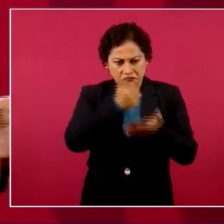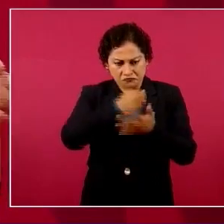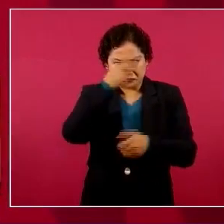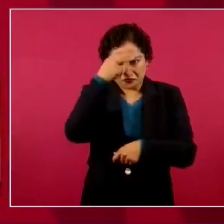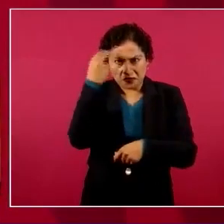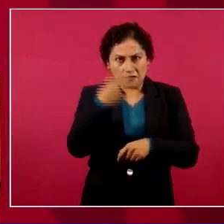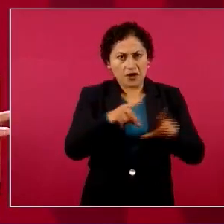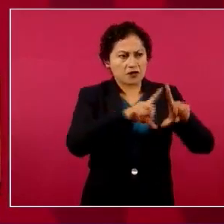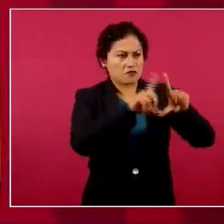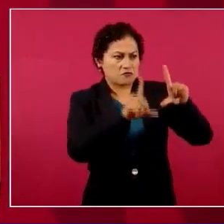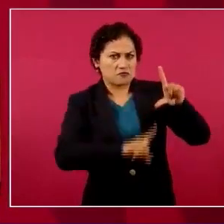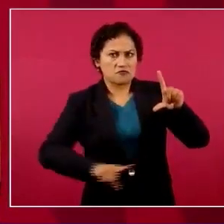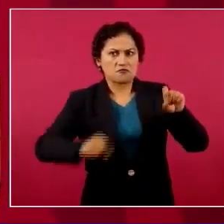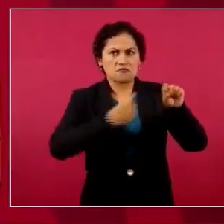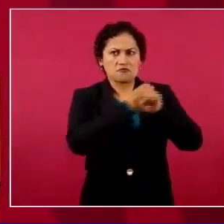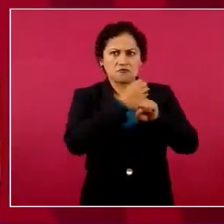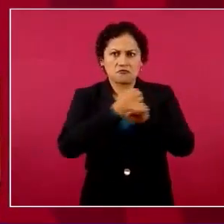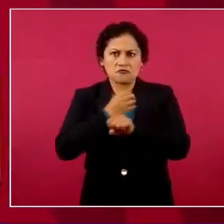Pero estamos hablando de